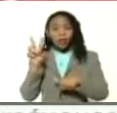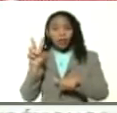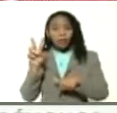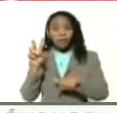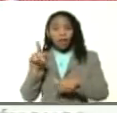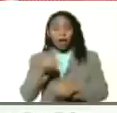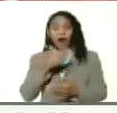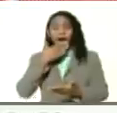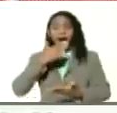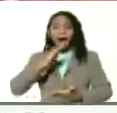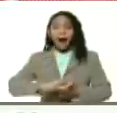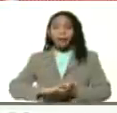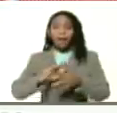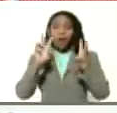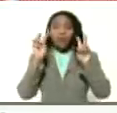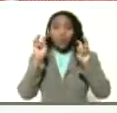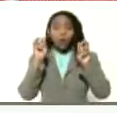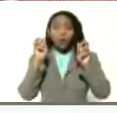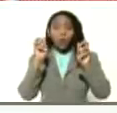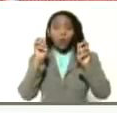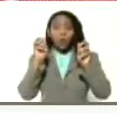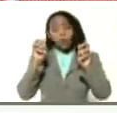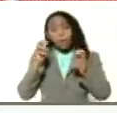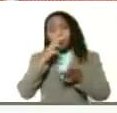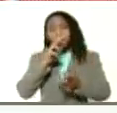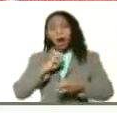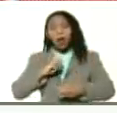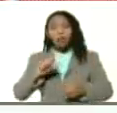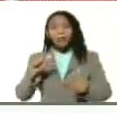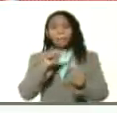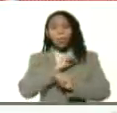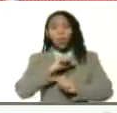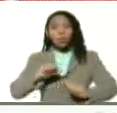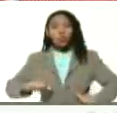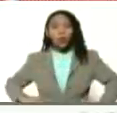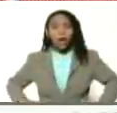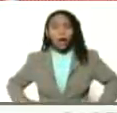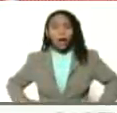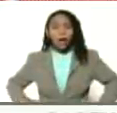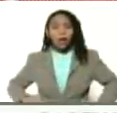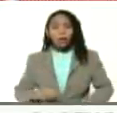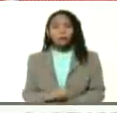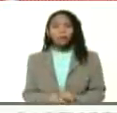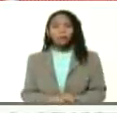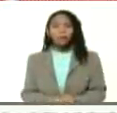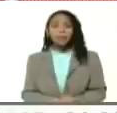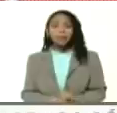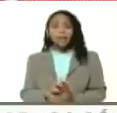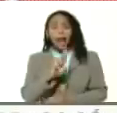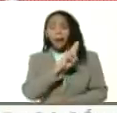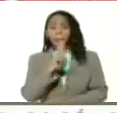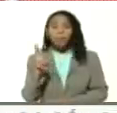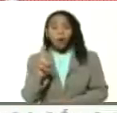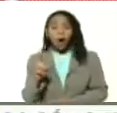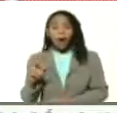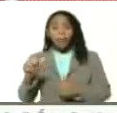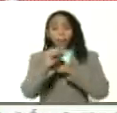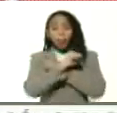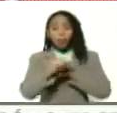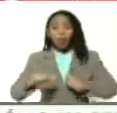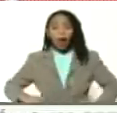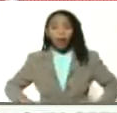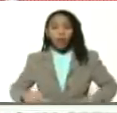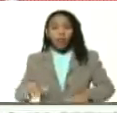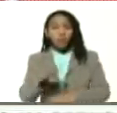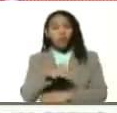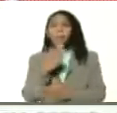carta al Novo Banco de Portuguesa, de Portugal, perdón, de la República Portuguesa, donde